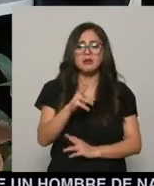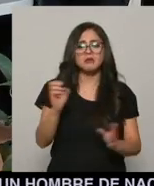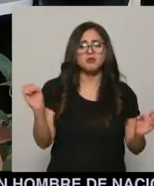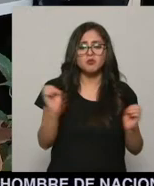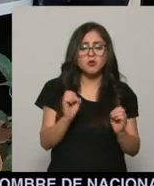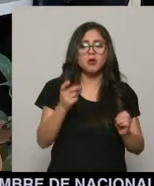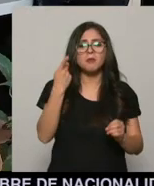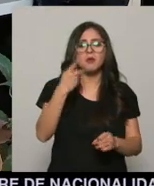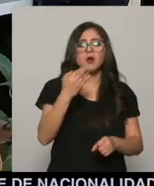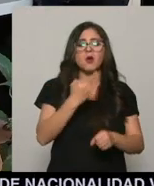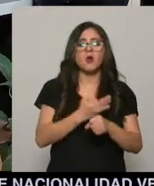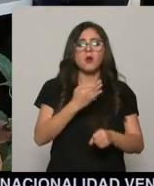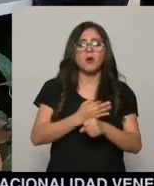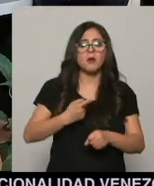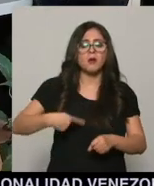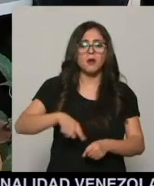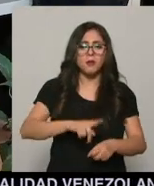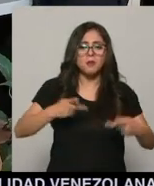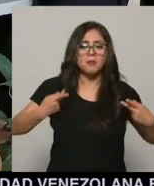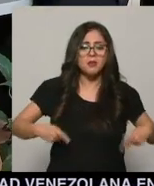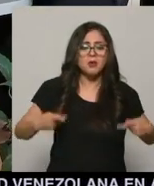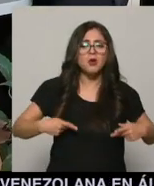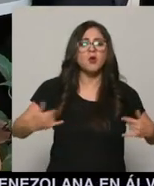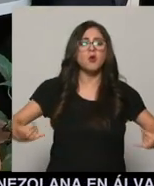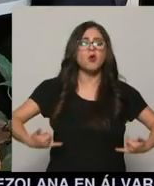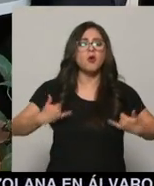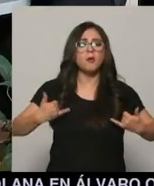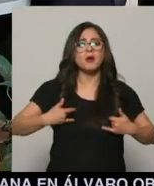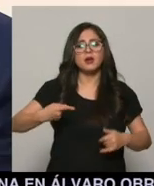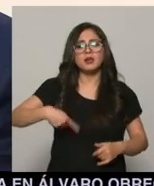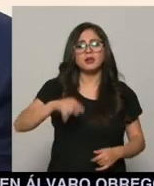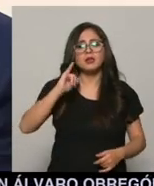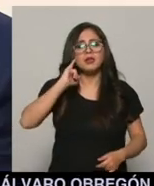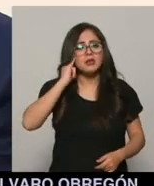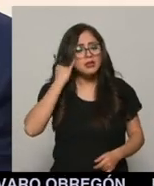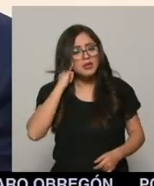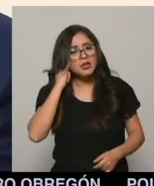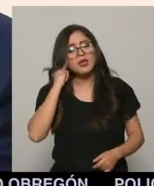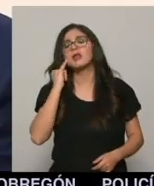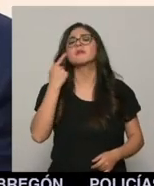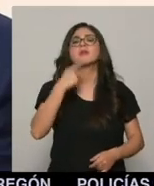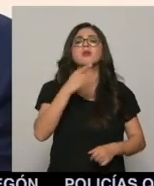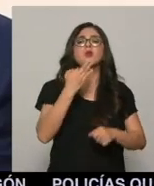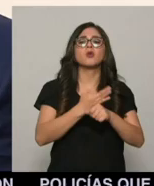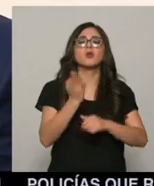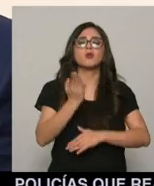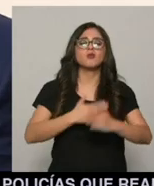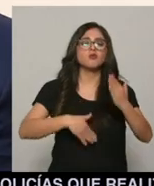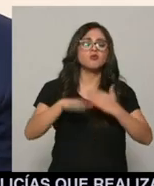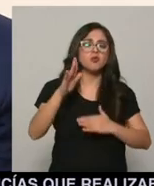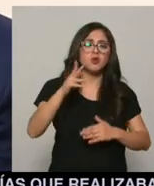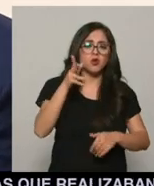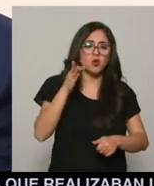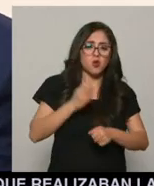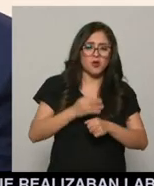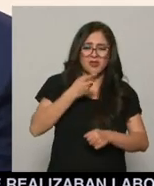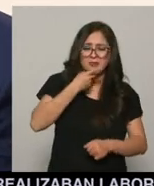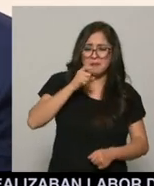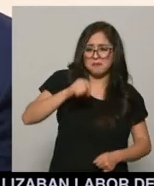está hasta la población de los jóvenes indígenas está teniendo verdaderamente éxito. No tengo ninguna duda. Lo que dice